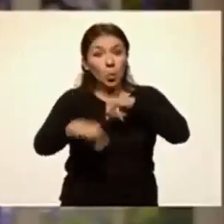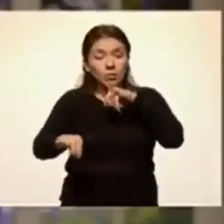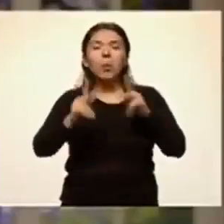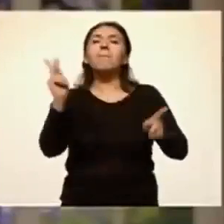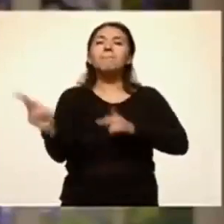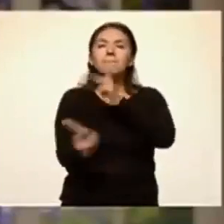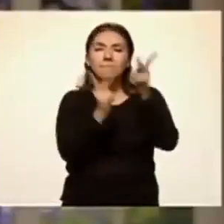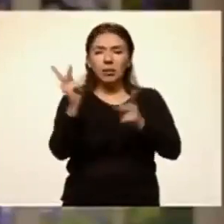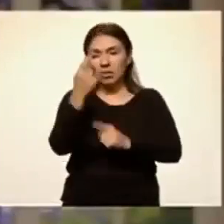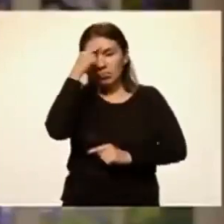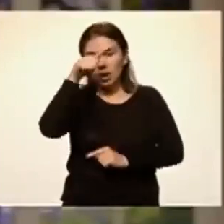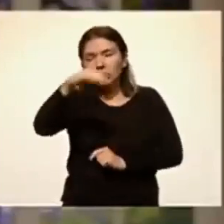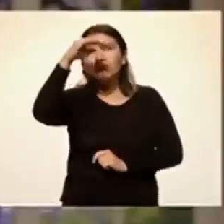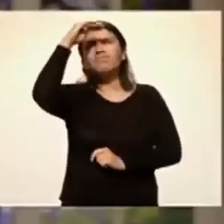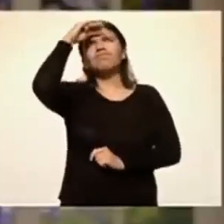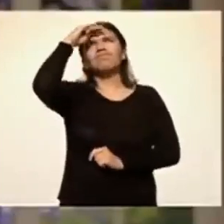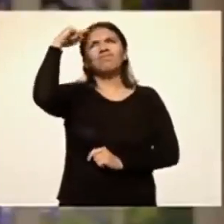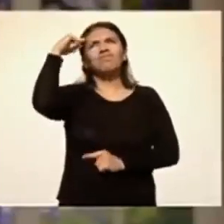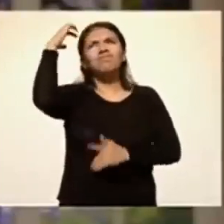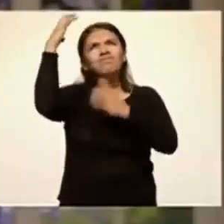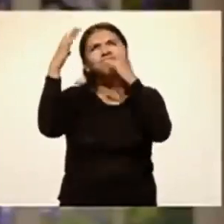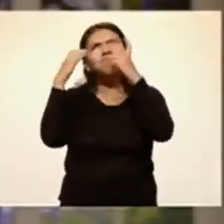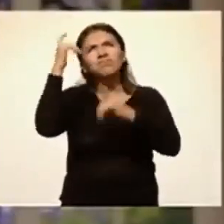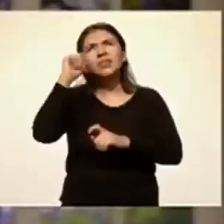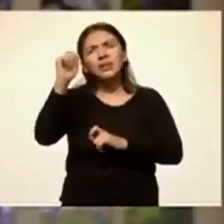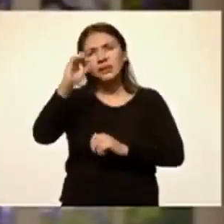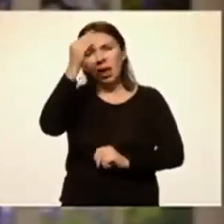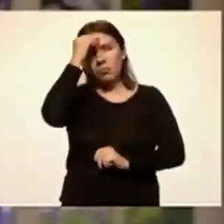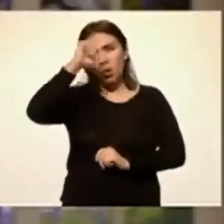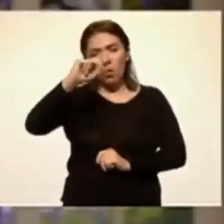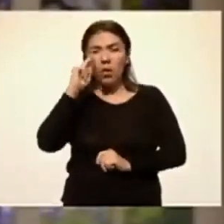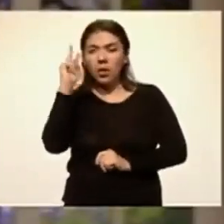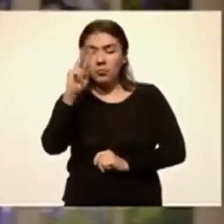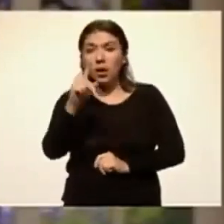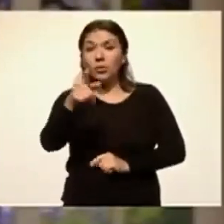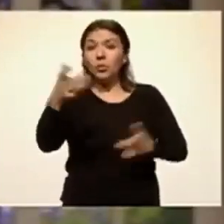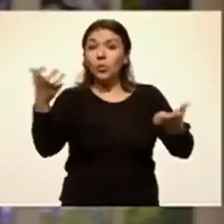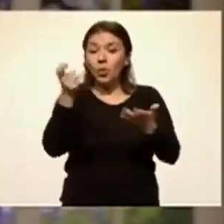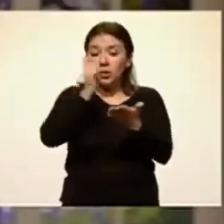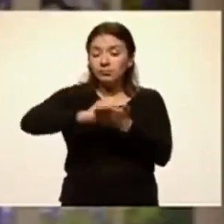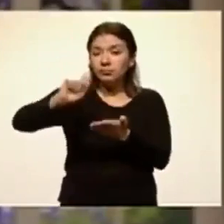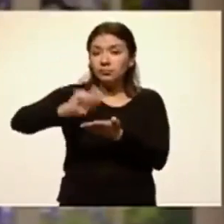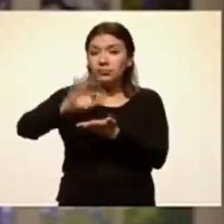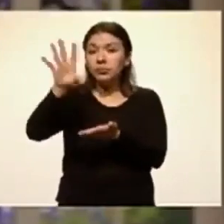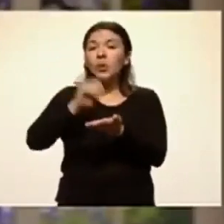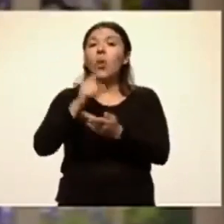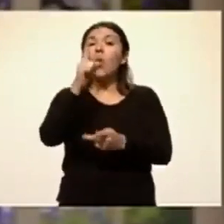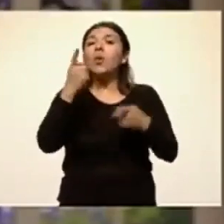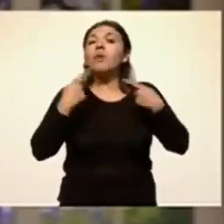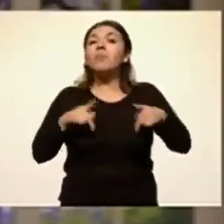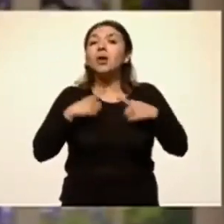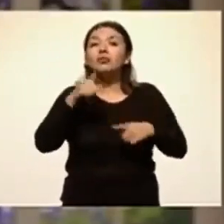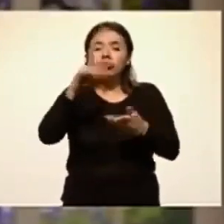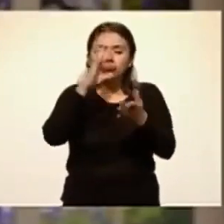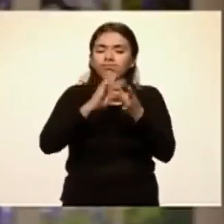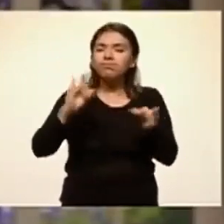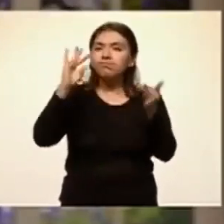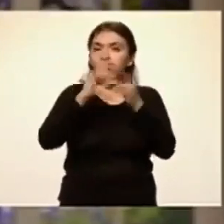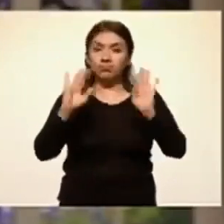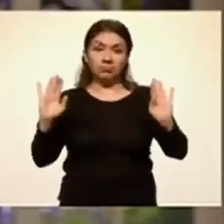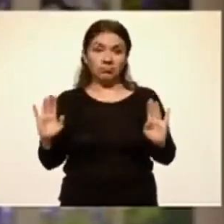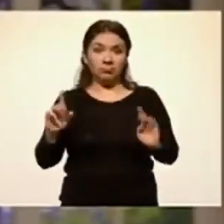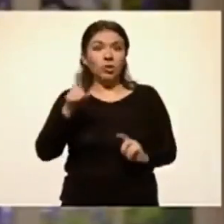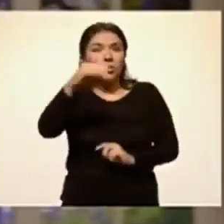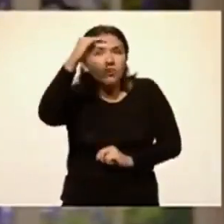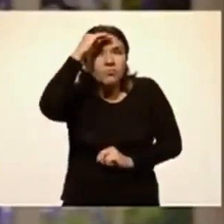algunas preguntas para que reflexiones un poco más sobre lo que aprendiste y elaborarás la descripción de un personaje. Te sugerimos